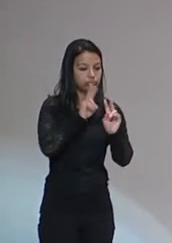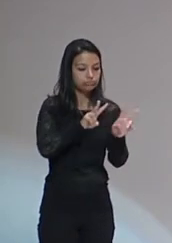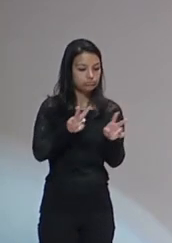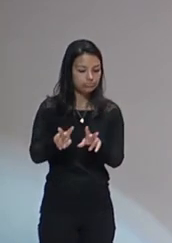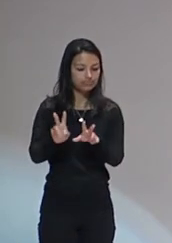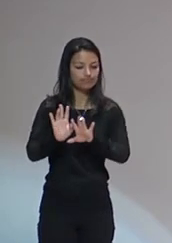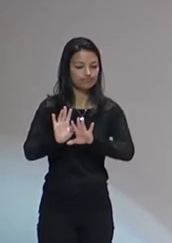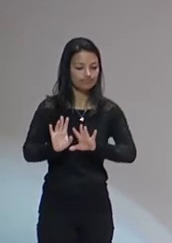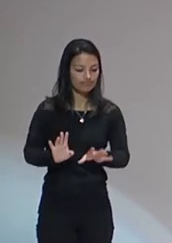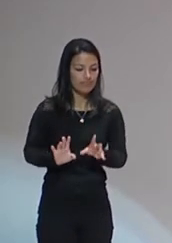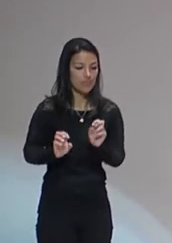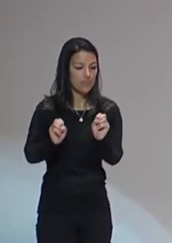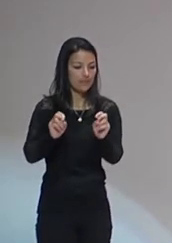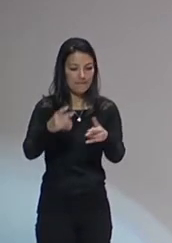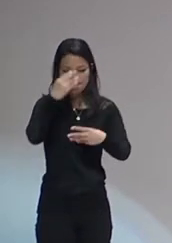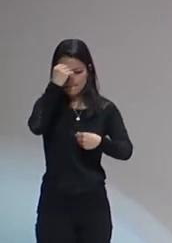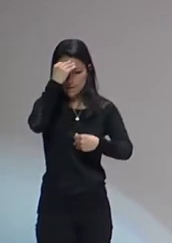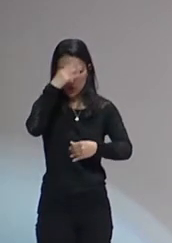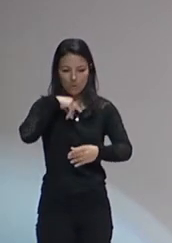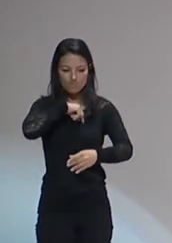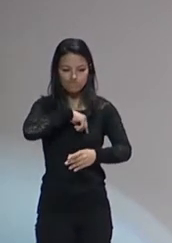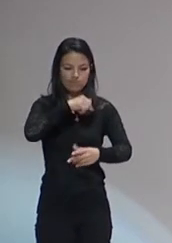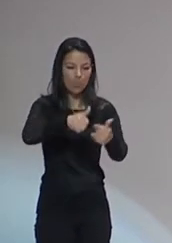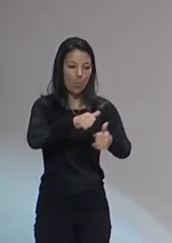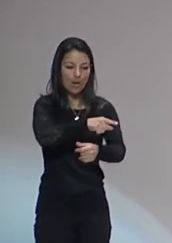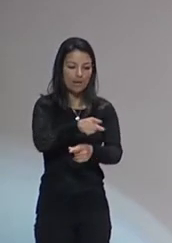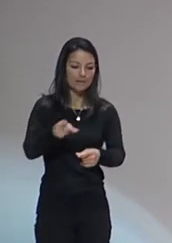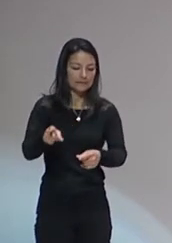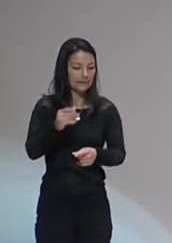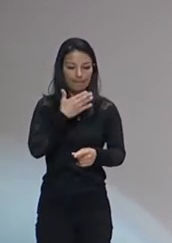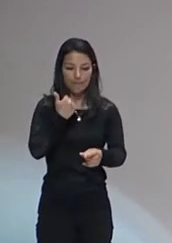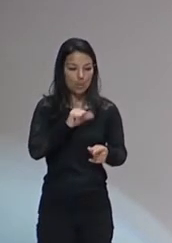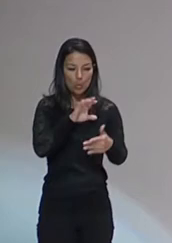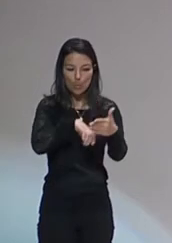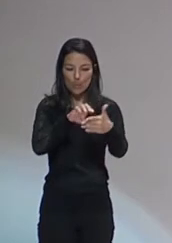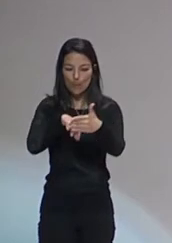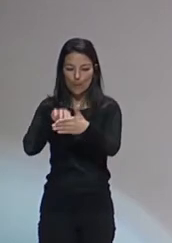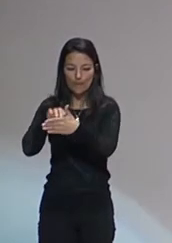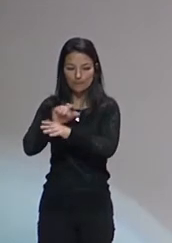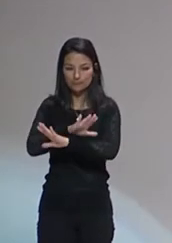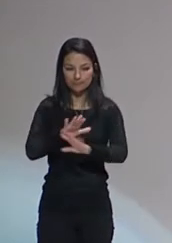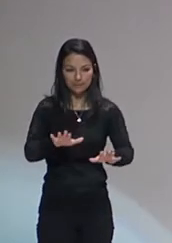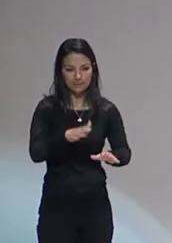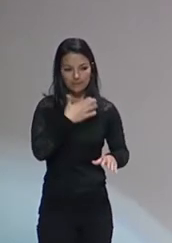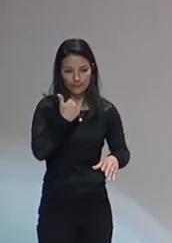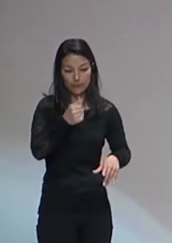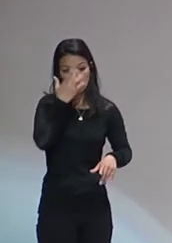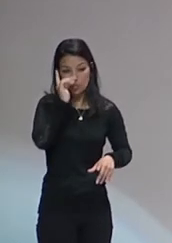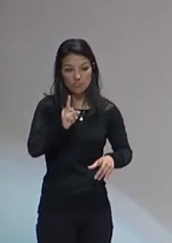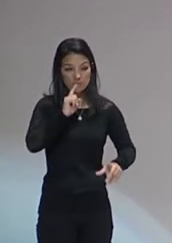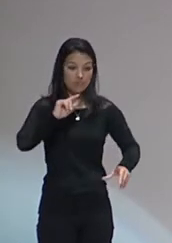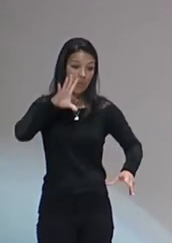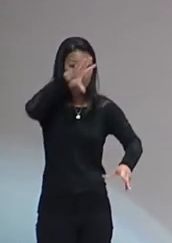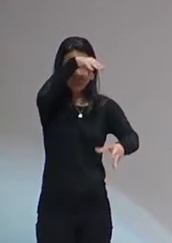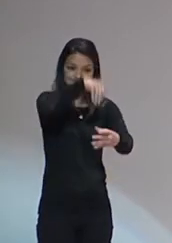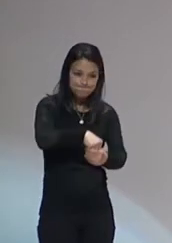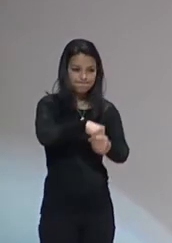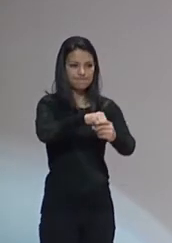claro cuáles son esos valores que tenemos que desmontar, que fueron a la fuerza